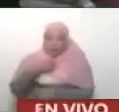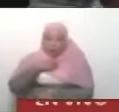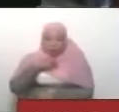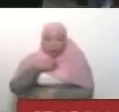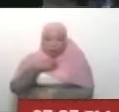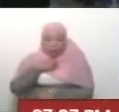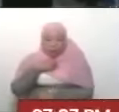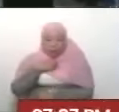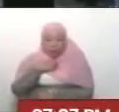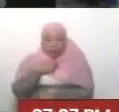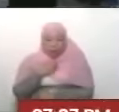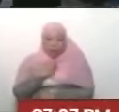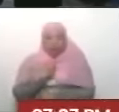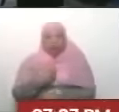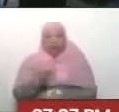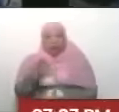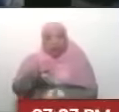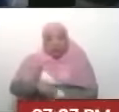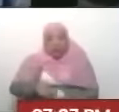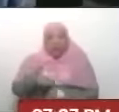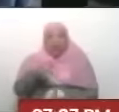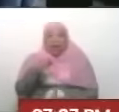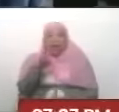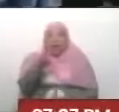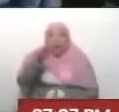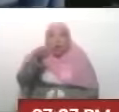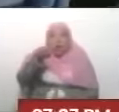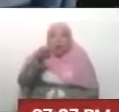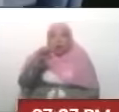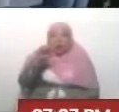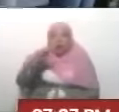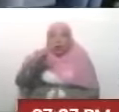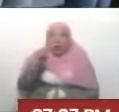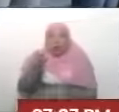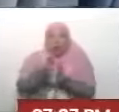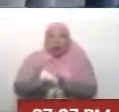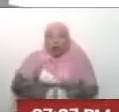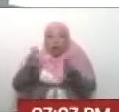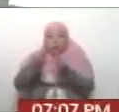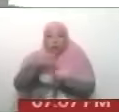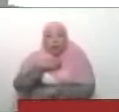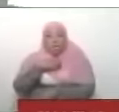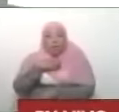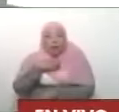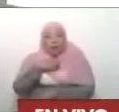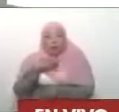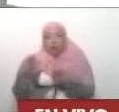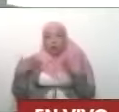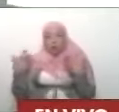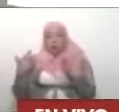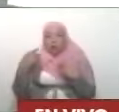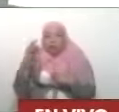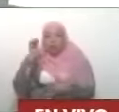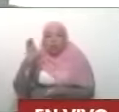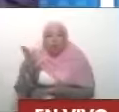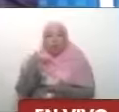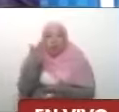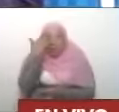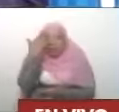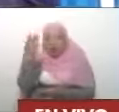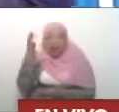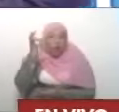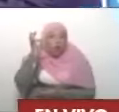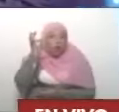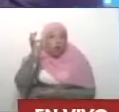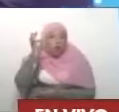me cuenta? Bueno, lo recibimos ese día muy jubiloso, lo del Callao. Aquí tengo a nuestra embajadora, que también fue de